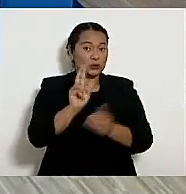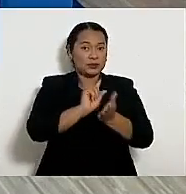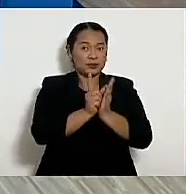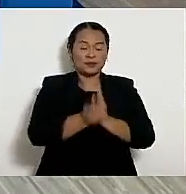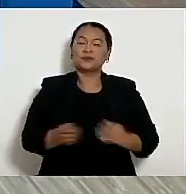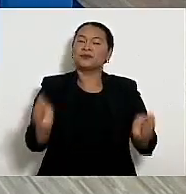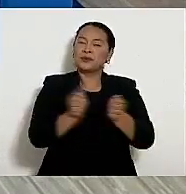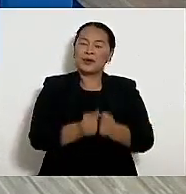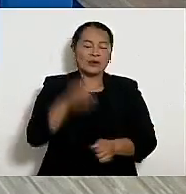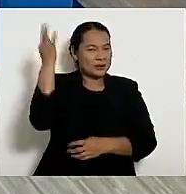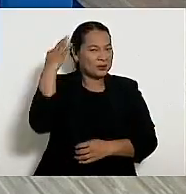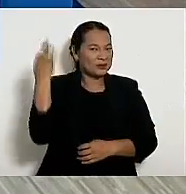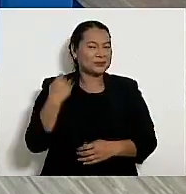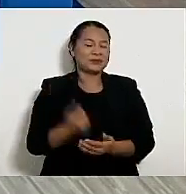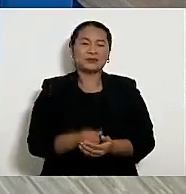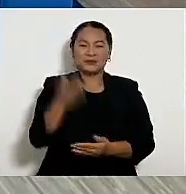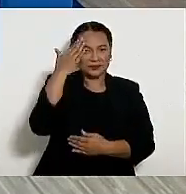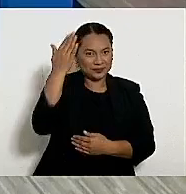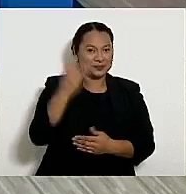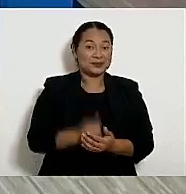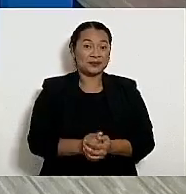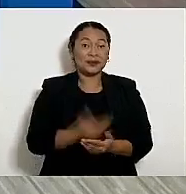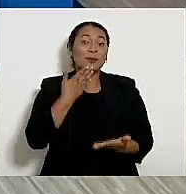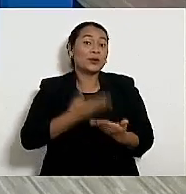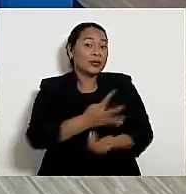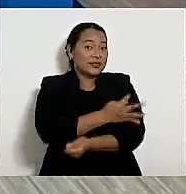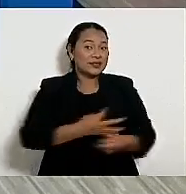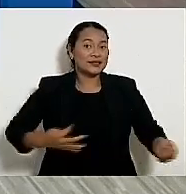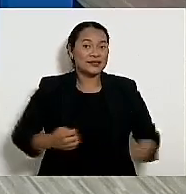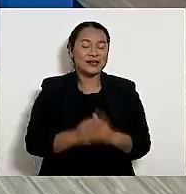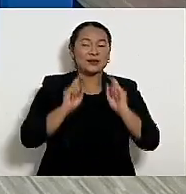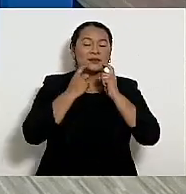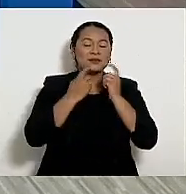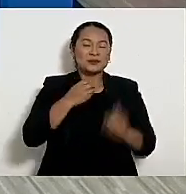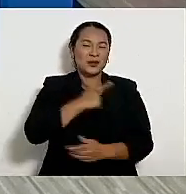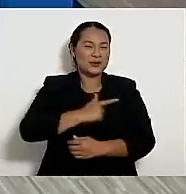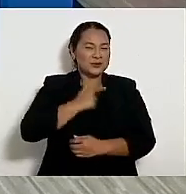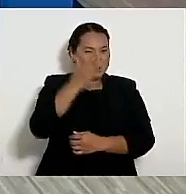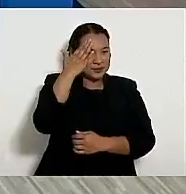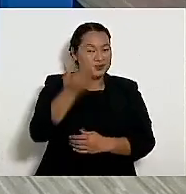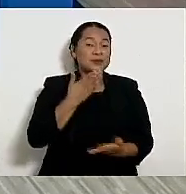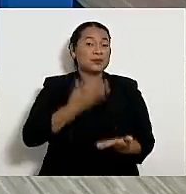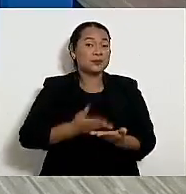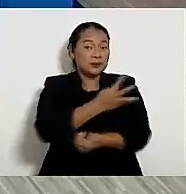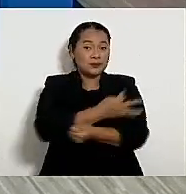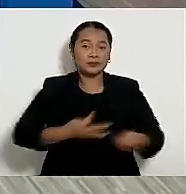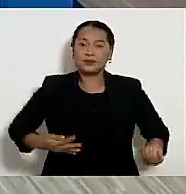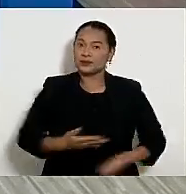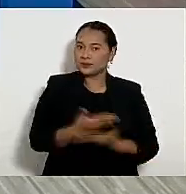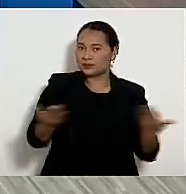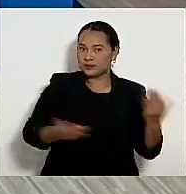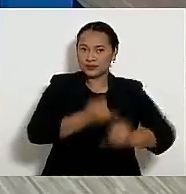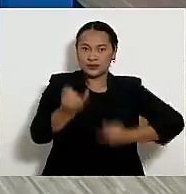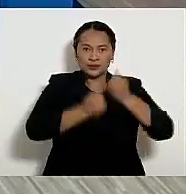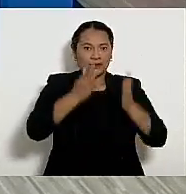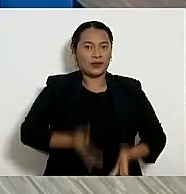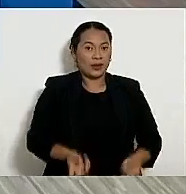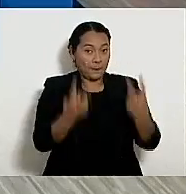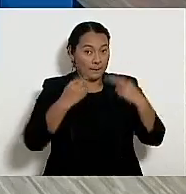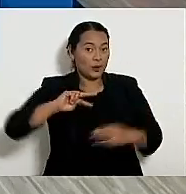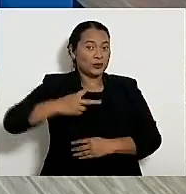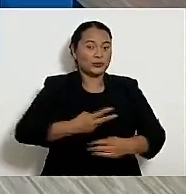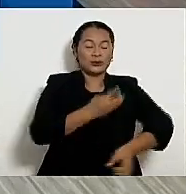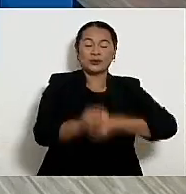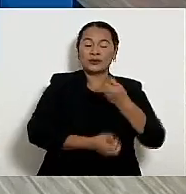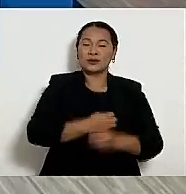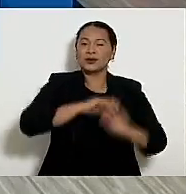de Francini Zúñiga. Buenas tardes, Francini. Buenas tardes, Tatiana. Qué placer saludarte. Buenas tardes a todos nuestros jugadores que sintonizan nuestro segundo sorteo. Le damos